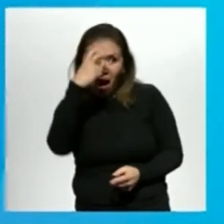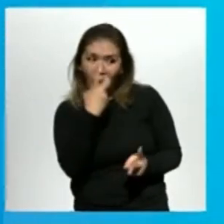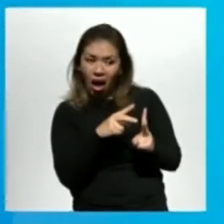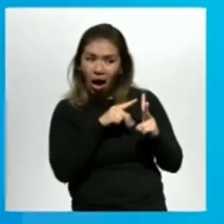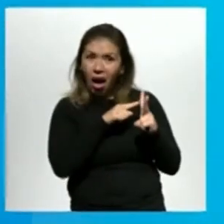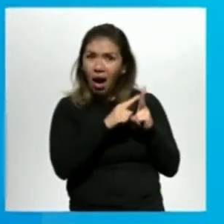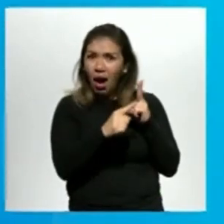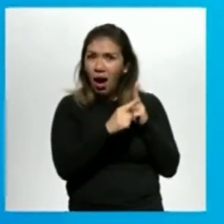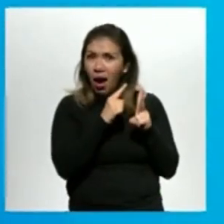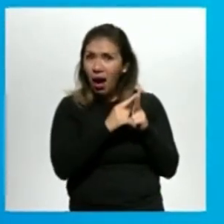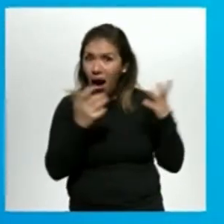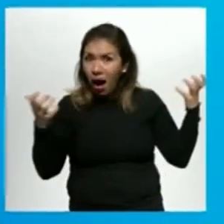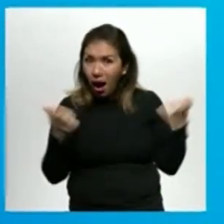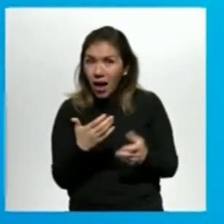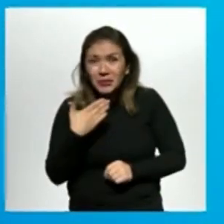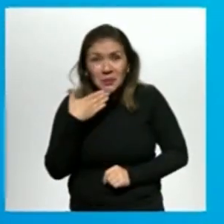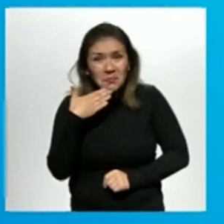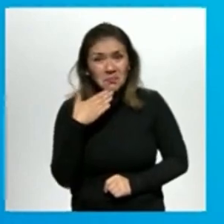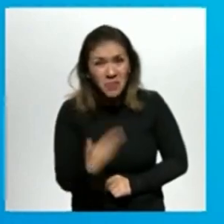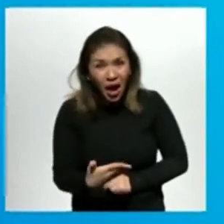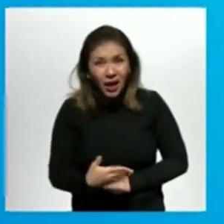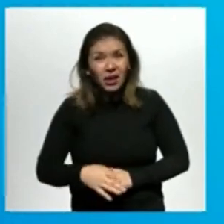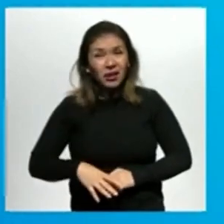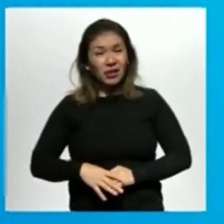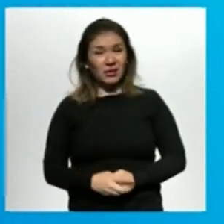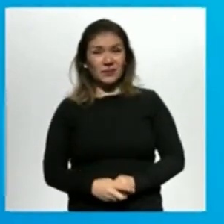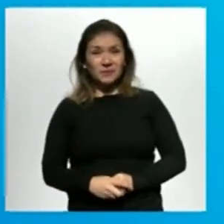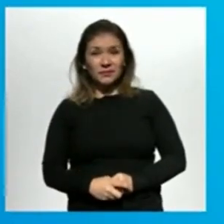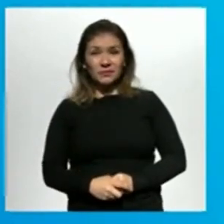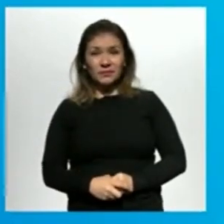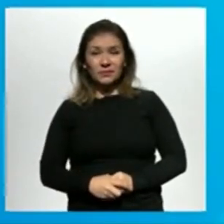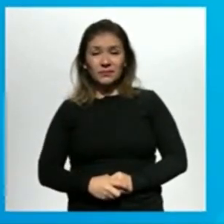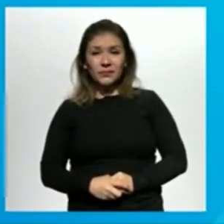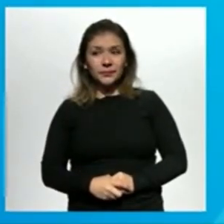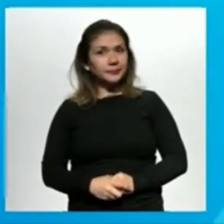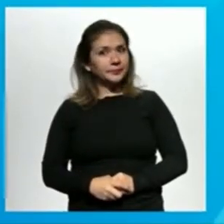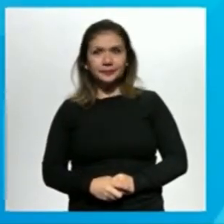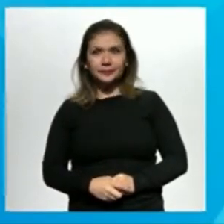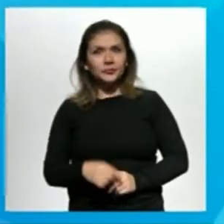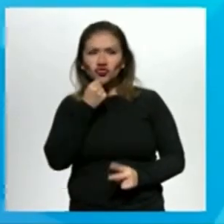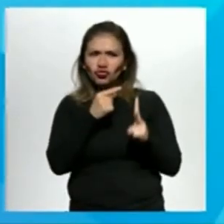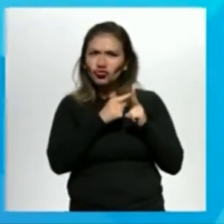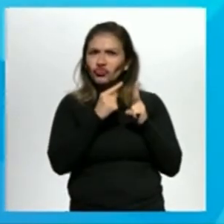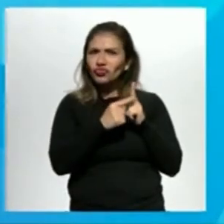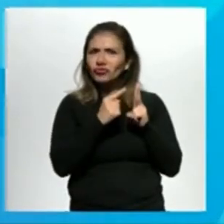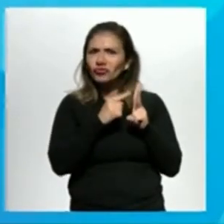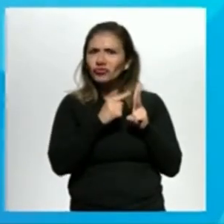están haciendo estos niños está bien? Estos niños